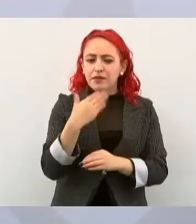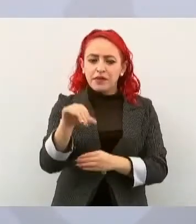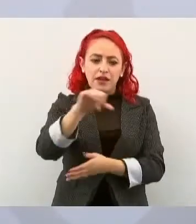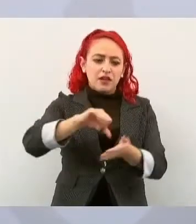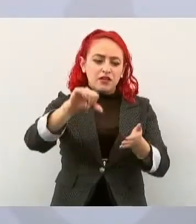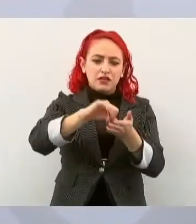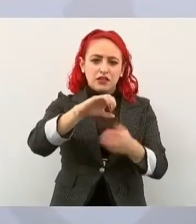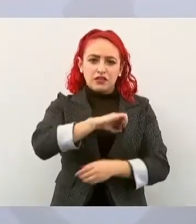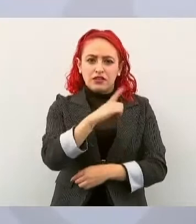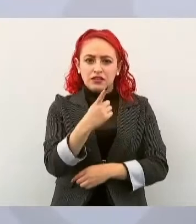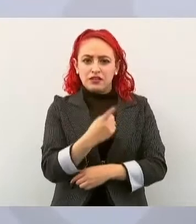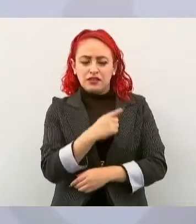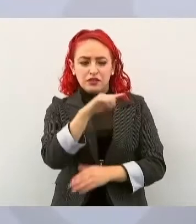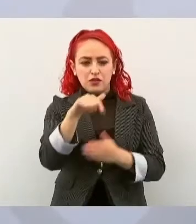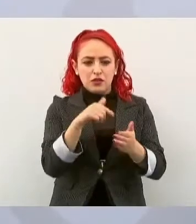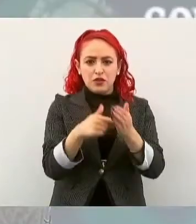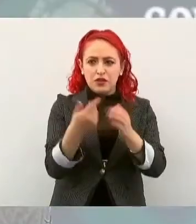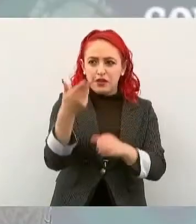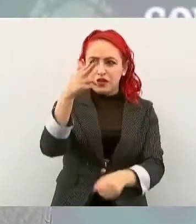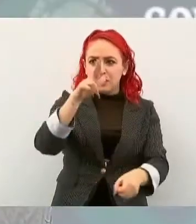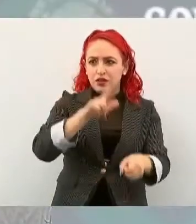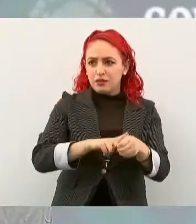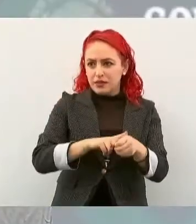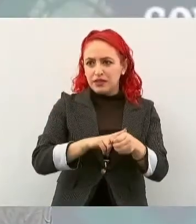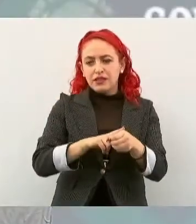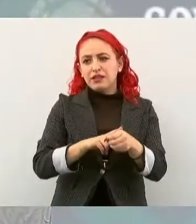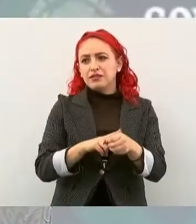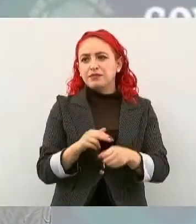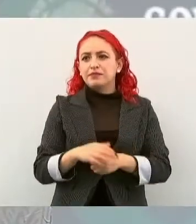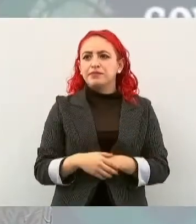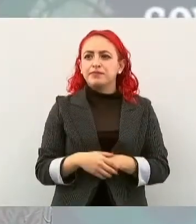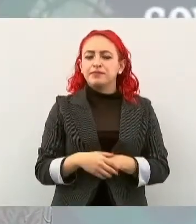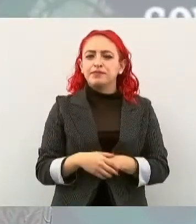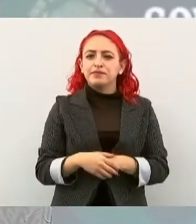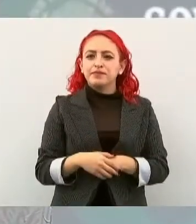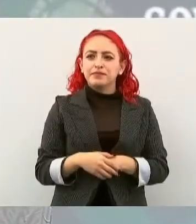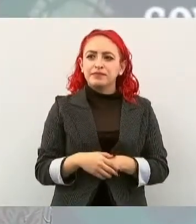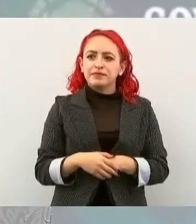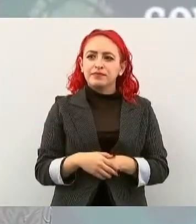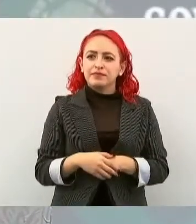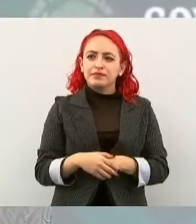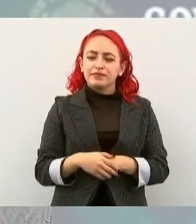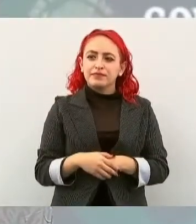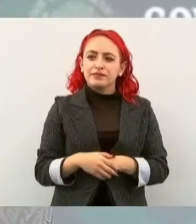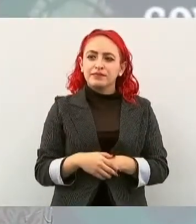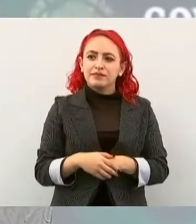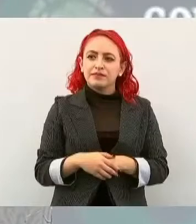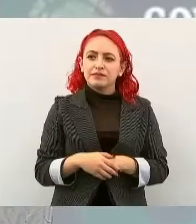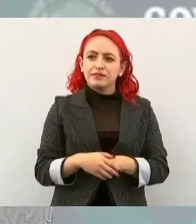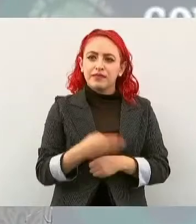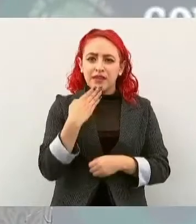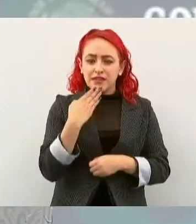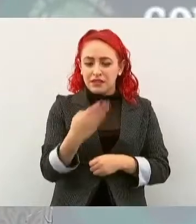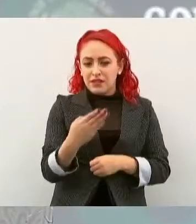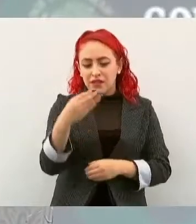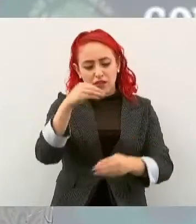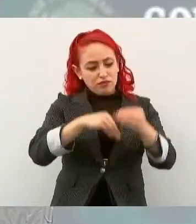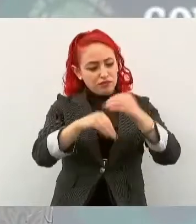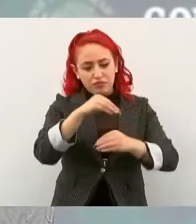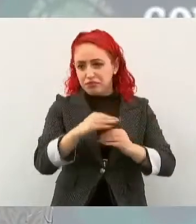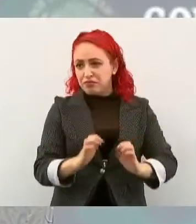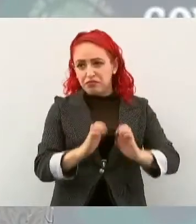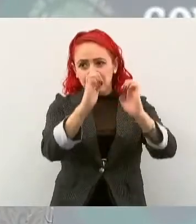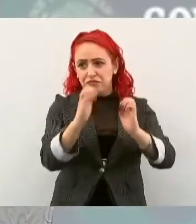bien los centros de salud, las unidades médicas, los hospitales, que esté bien la construcción